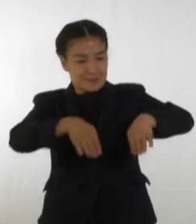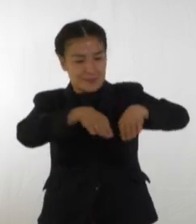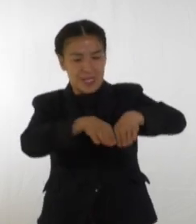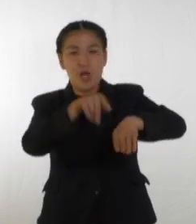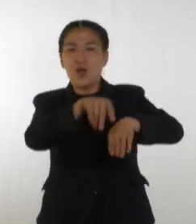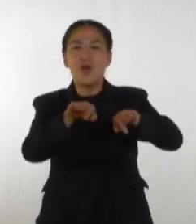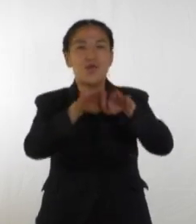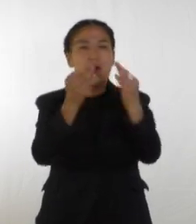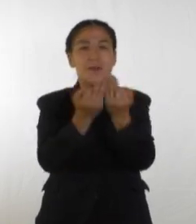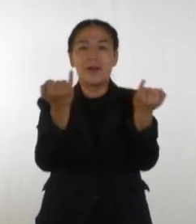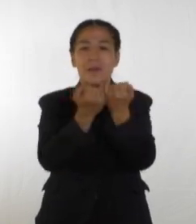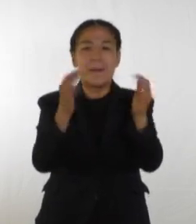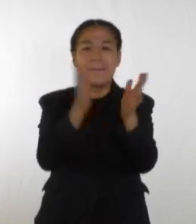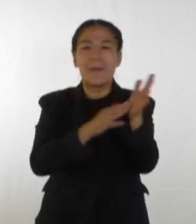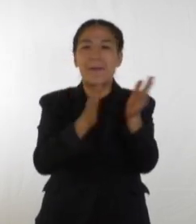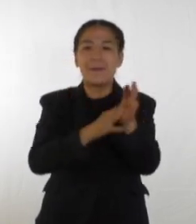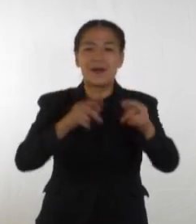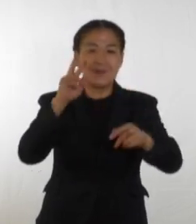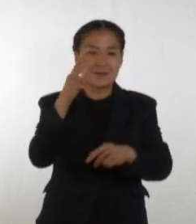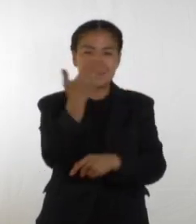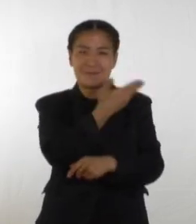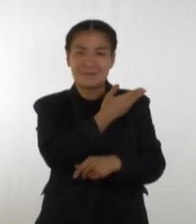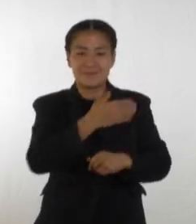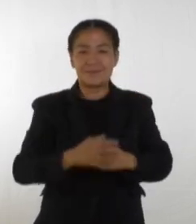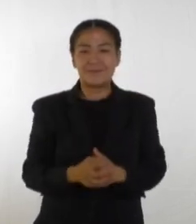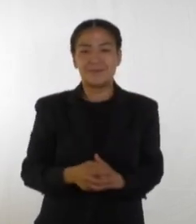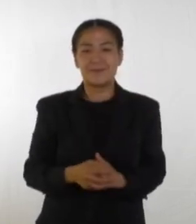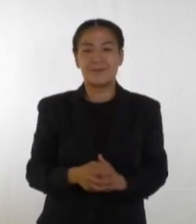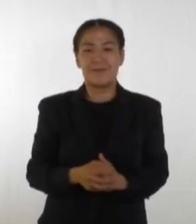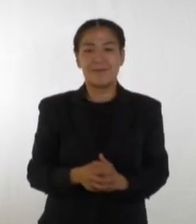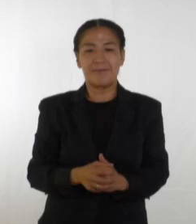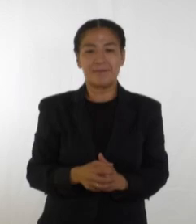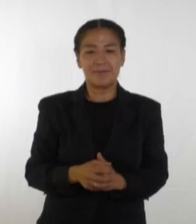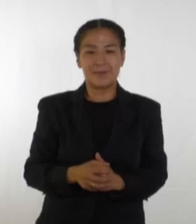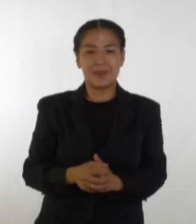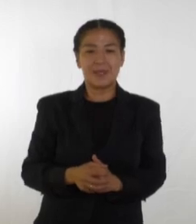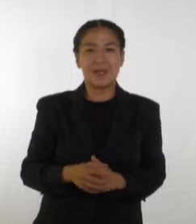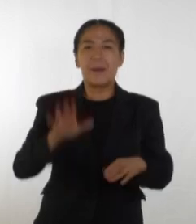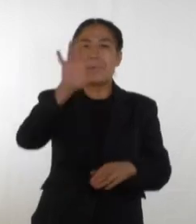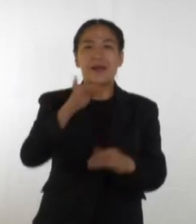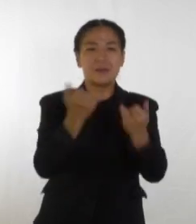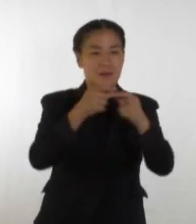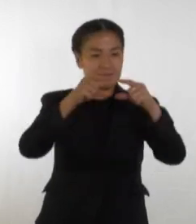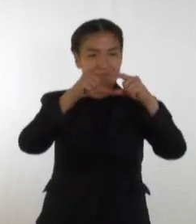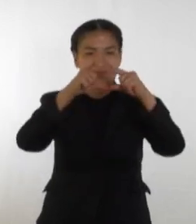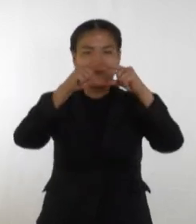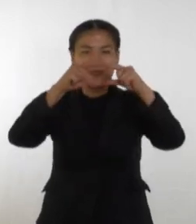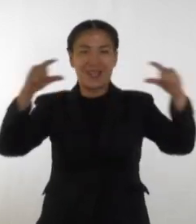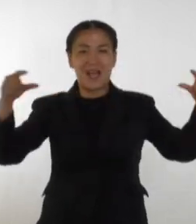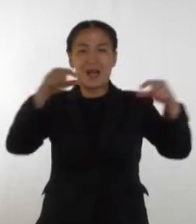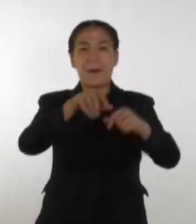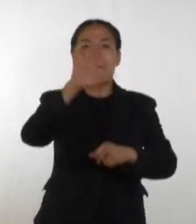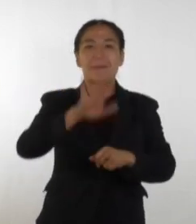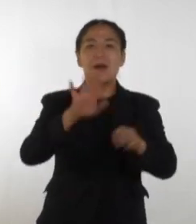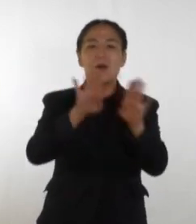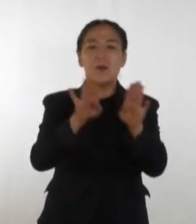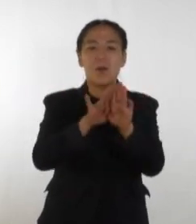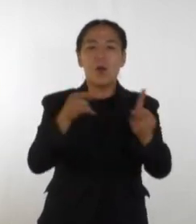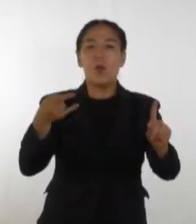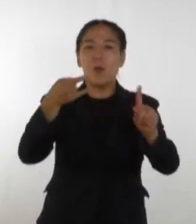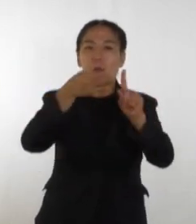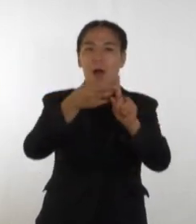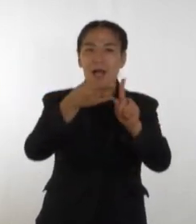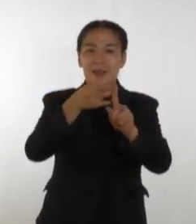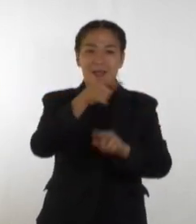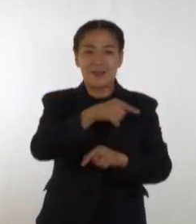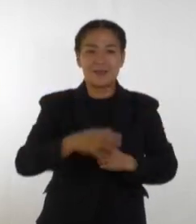una forma parecida a una tira de papel, como lo muestra a continuación. Fíjense cómo hay una especie de cuadrado en el